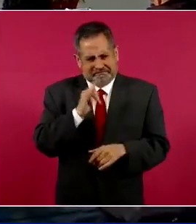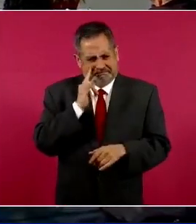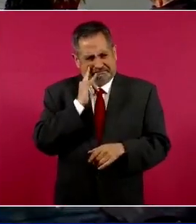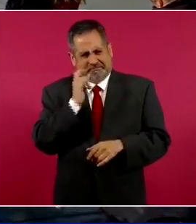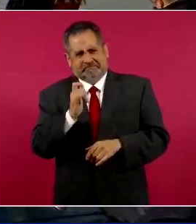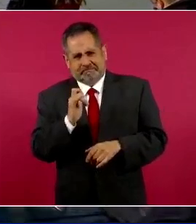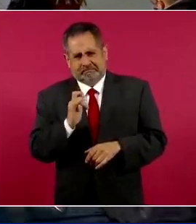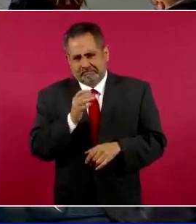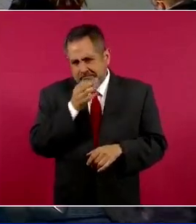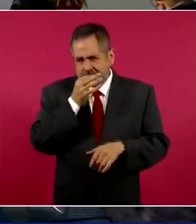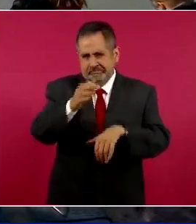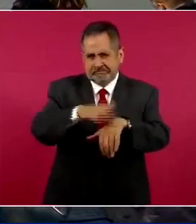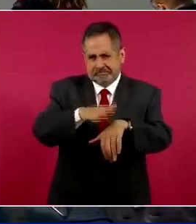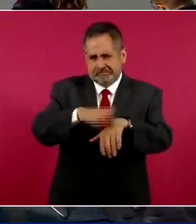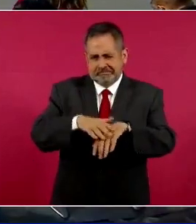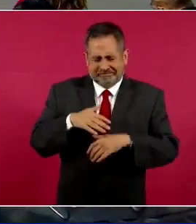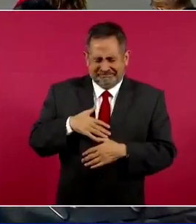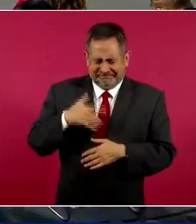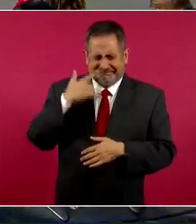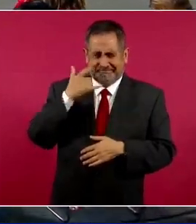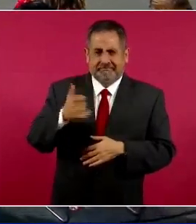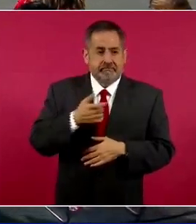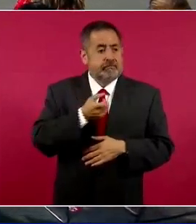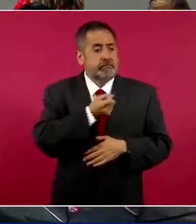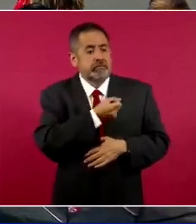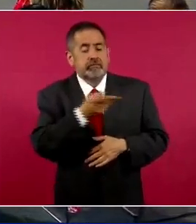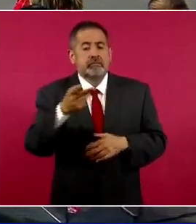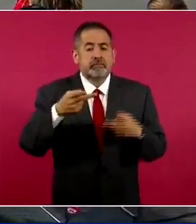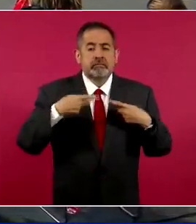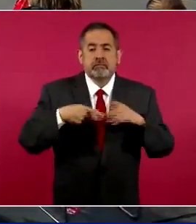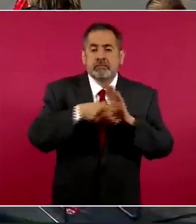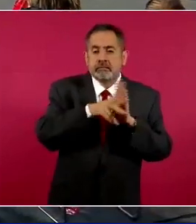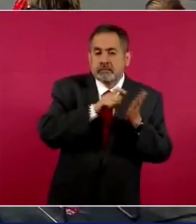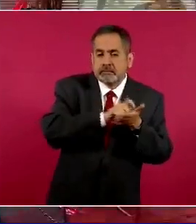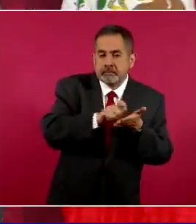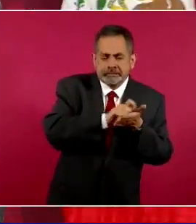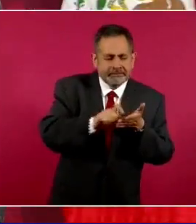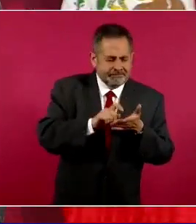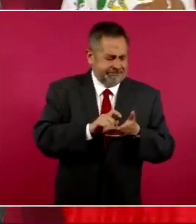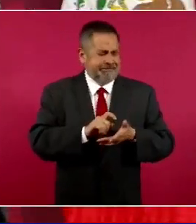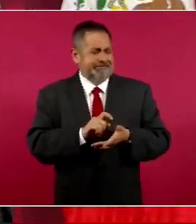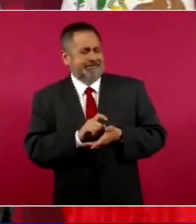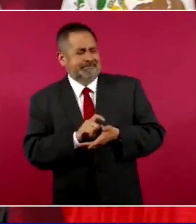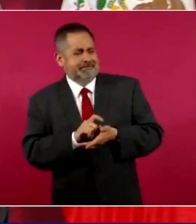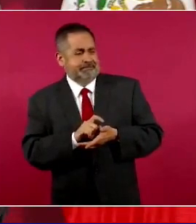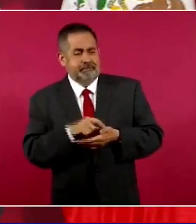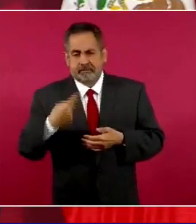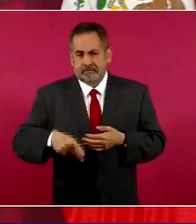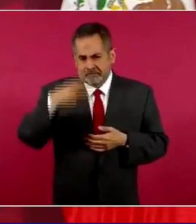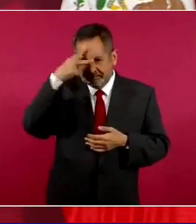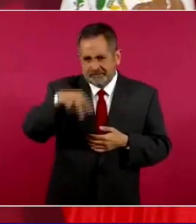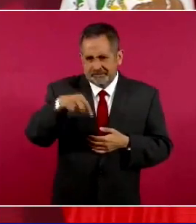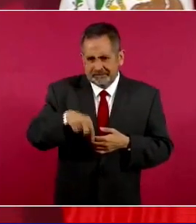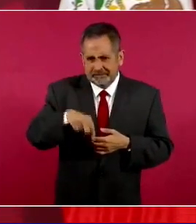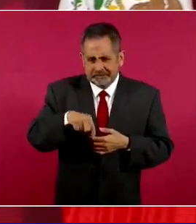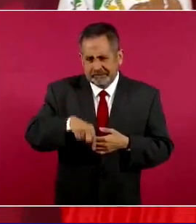pero se los dejo de tarea, algunos periodistas de México